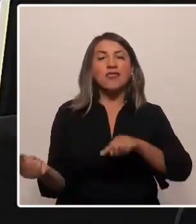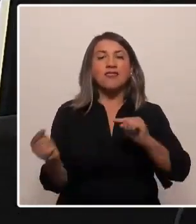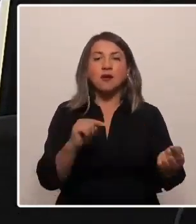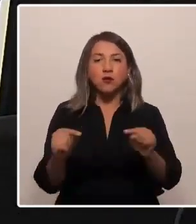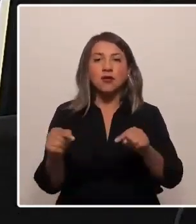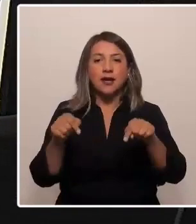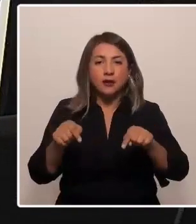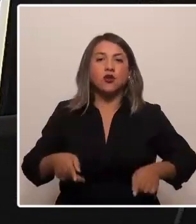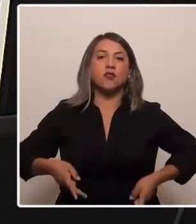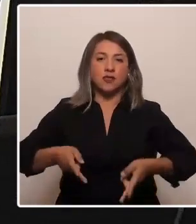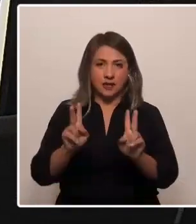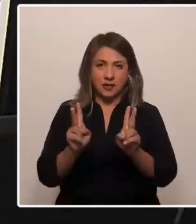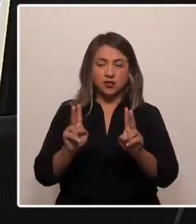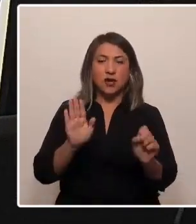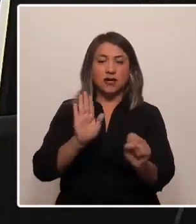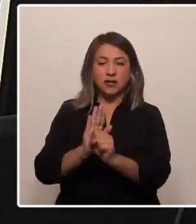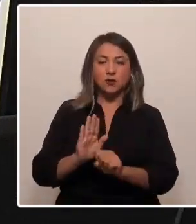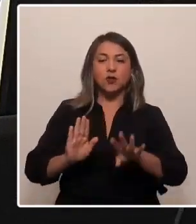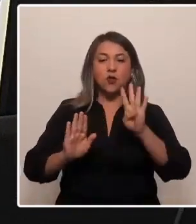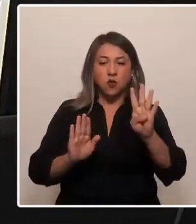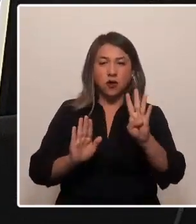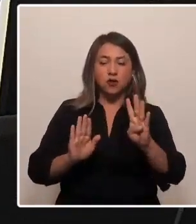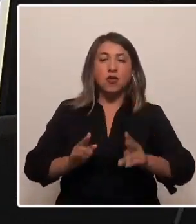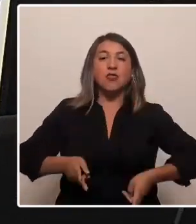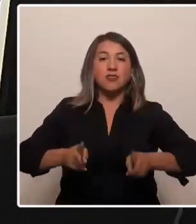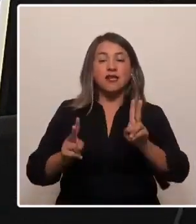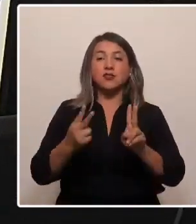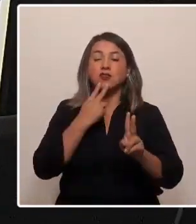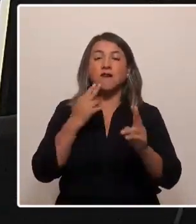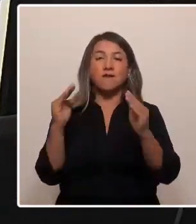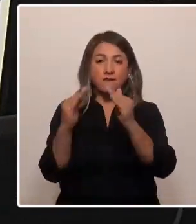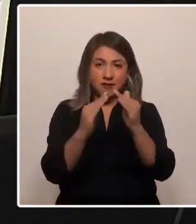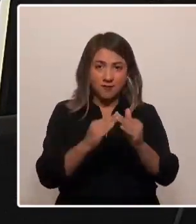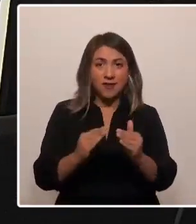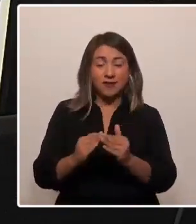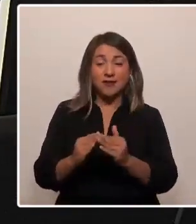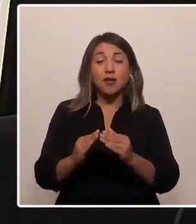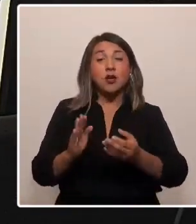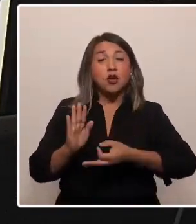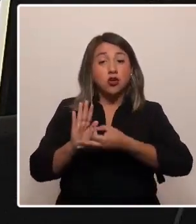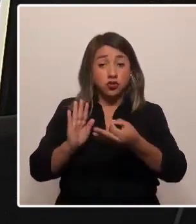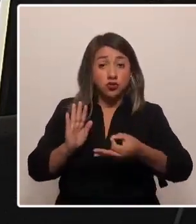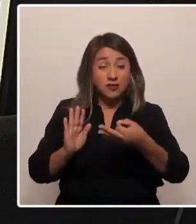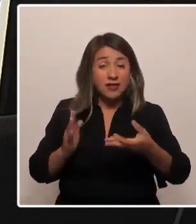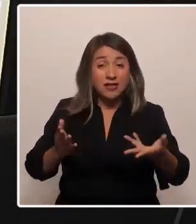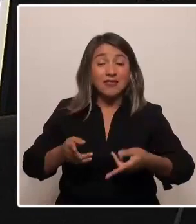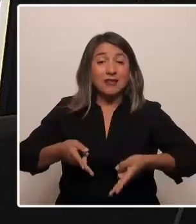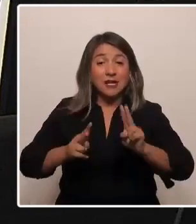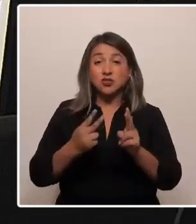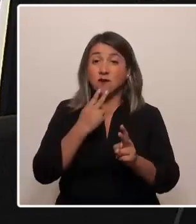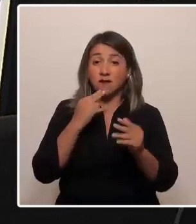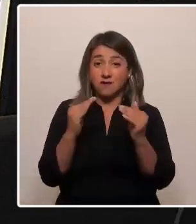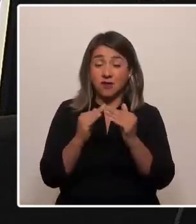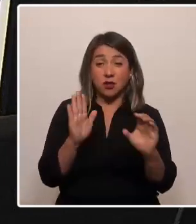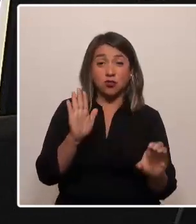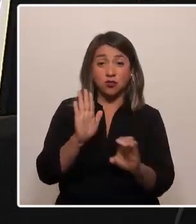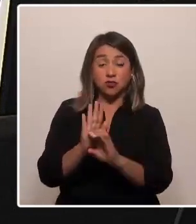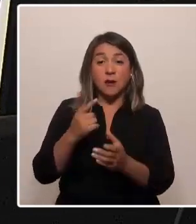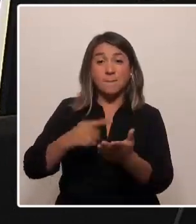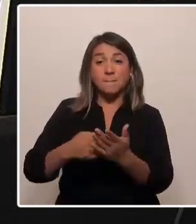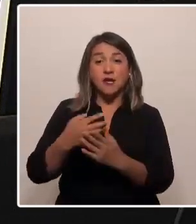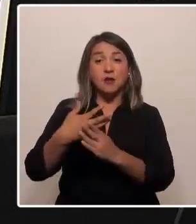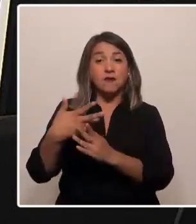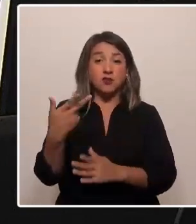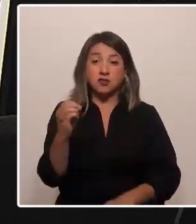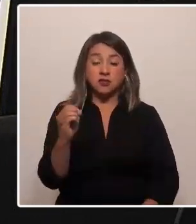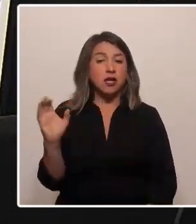derechos. Artículo 4, derecho a la vivienda. Contar que este derecho a la vivienda no está en la Constitución de 1980 y